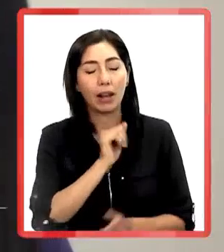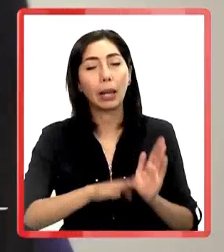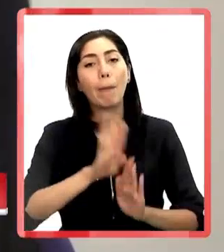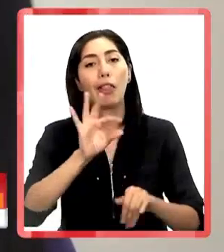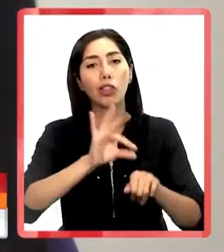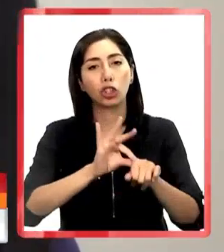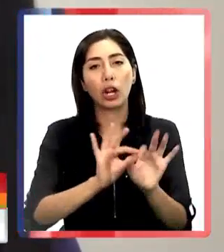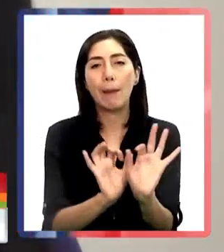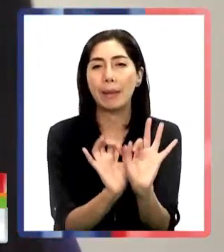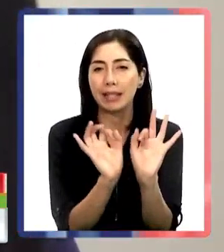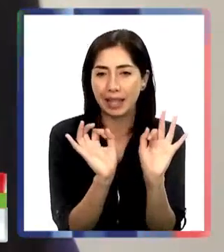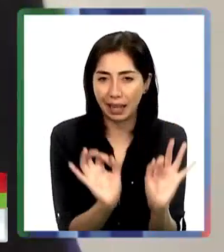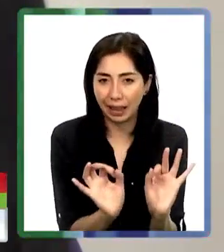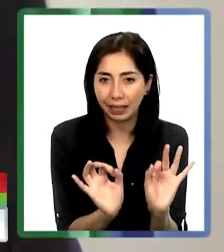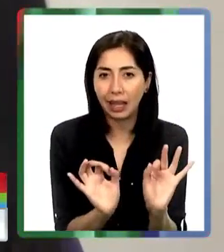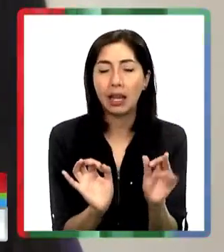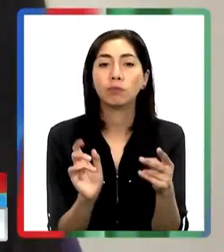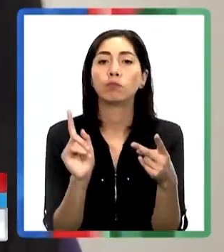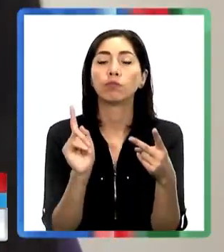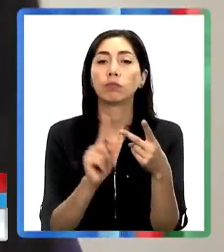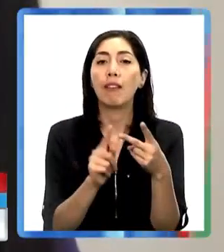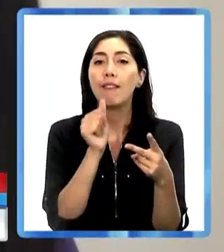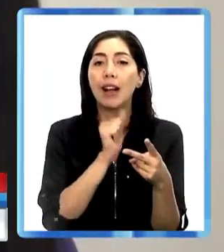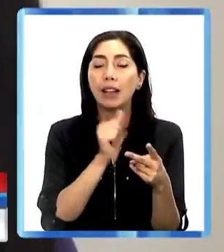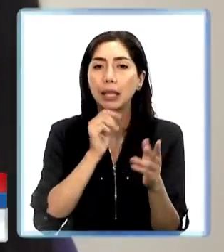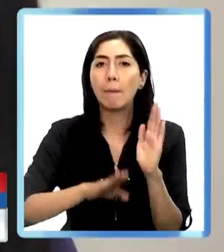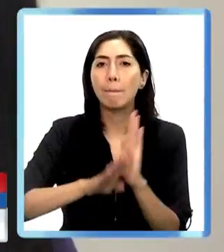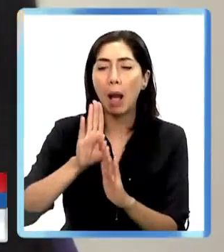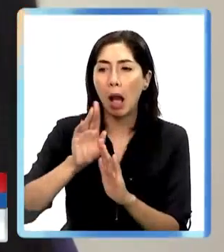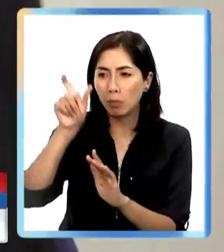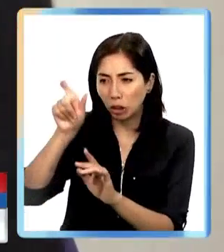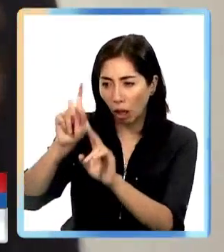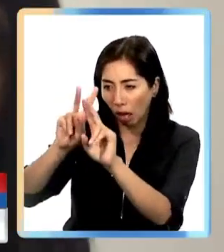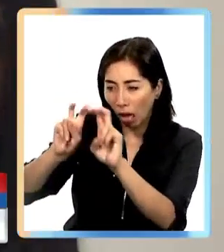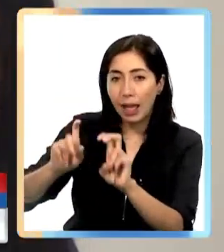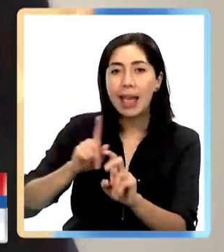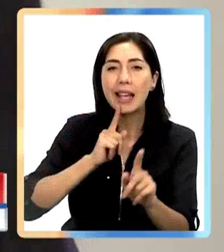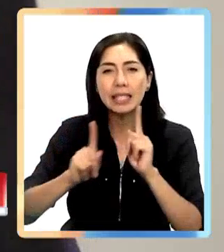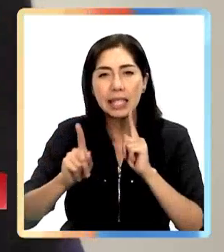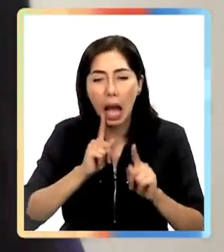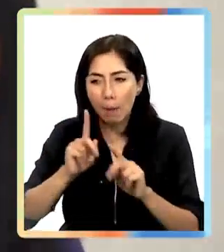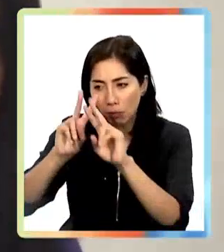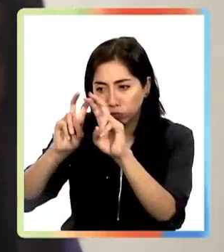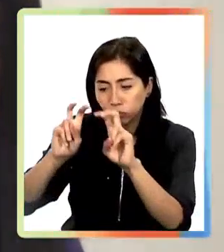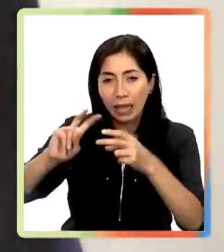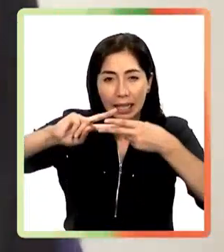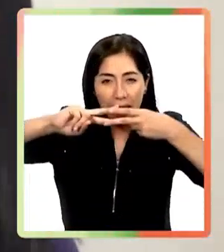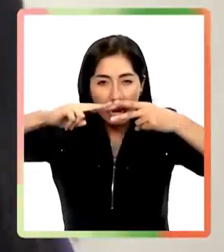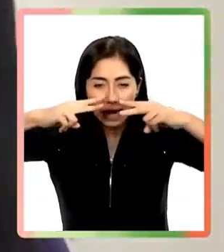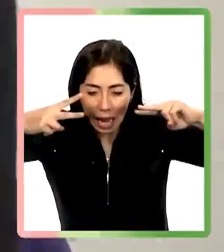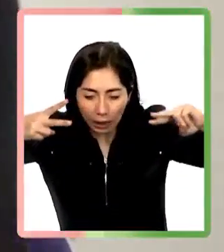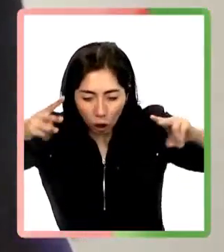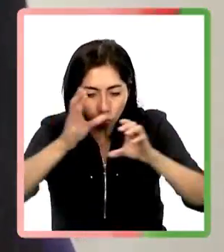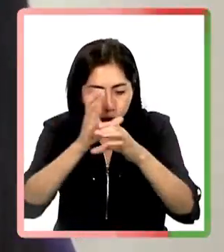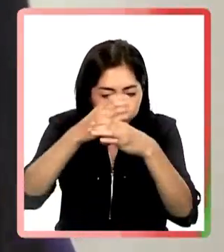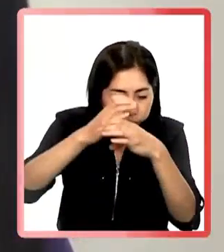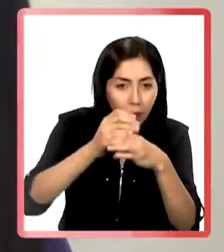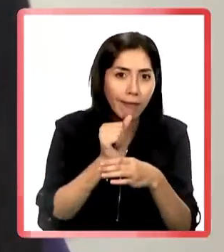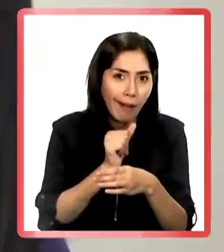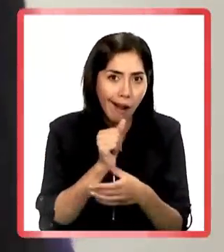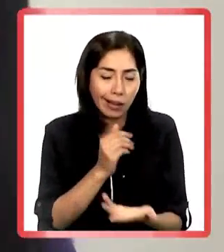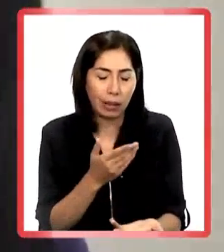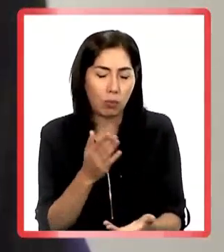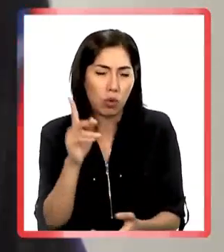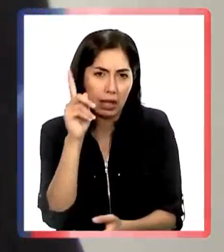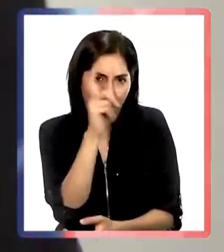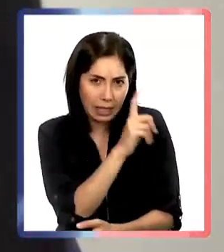más especialistas, falta mayor capacidad diagnóstica, esos son exámenes, ¿no es cierto?, exámenes genéticos que muchas veces son difíciles de